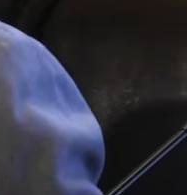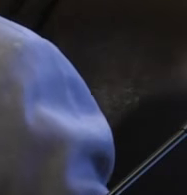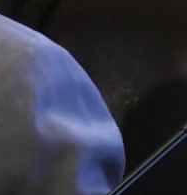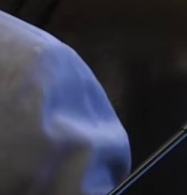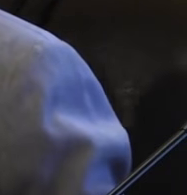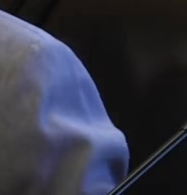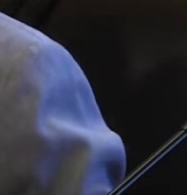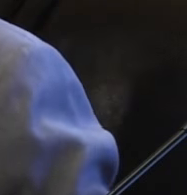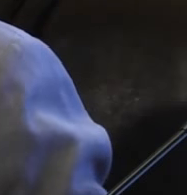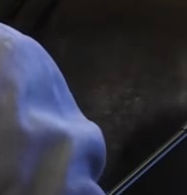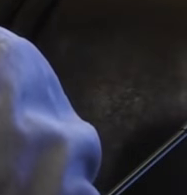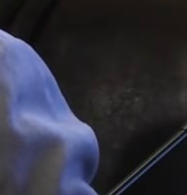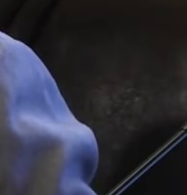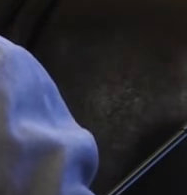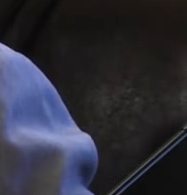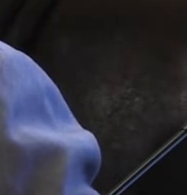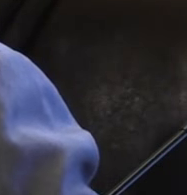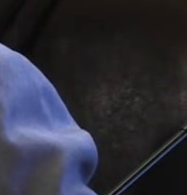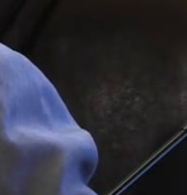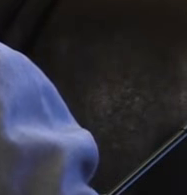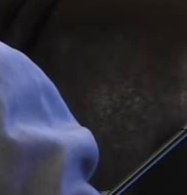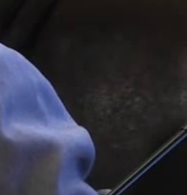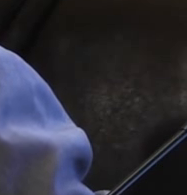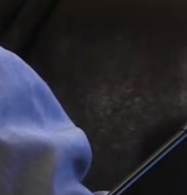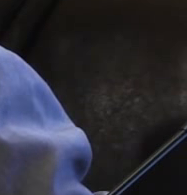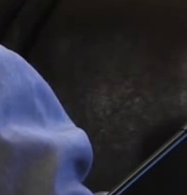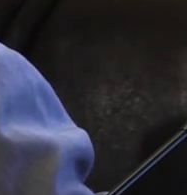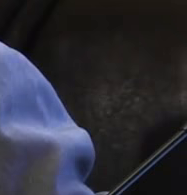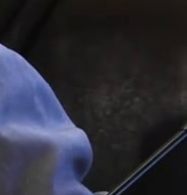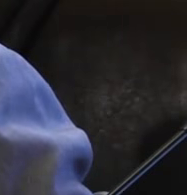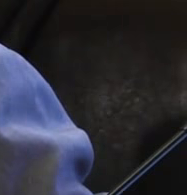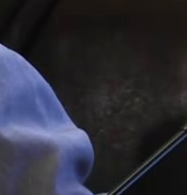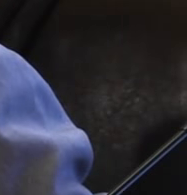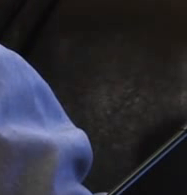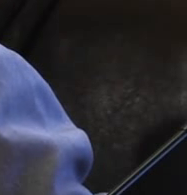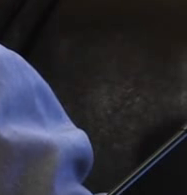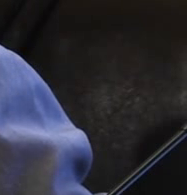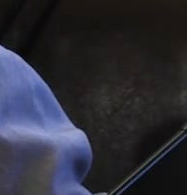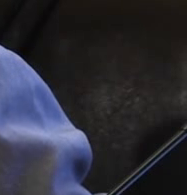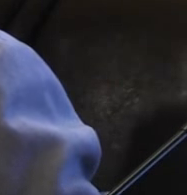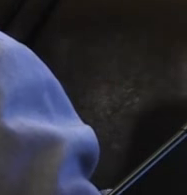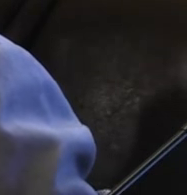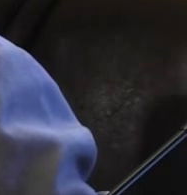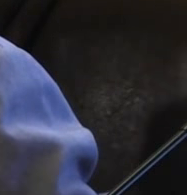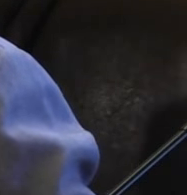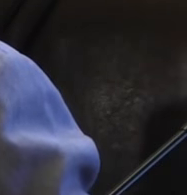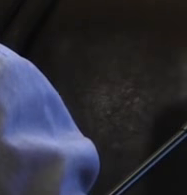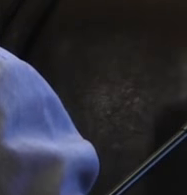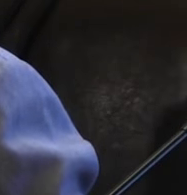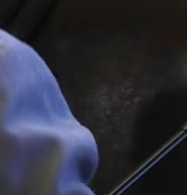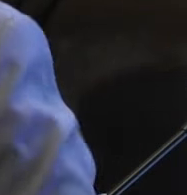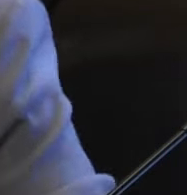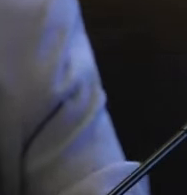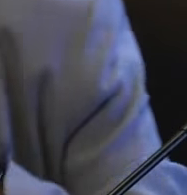sean protegidas y puedan seguir trabajando con esto. Entonces, tiene 8 minutos